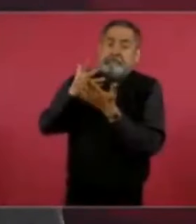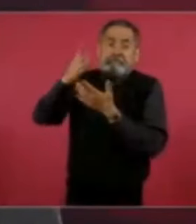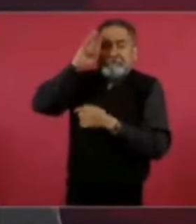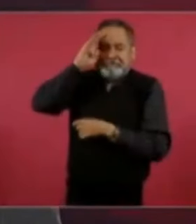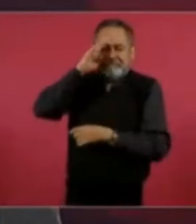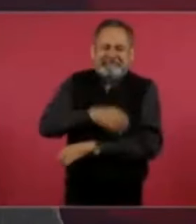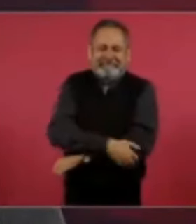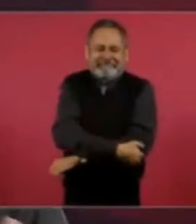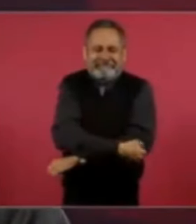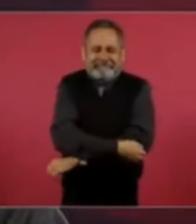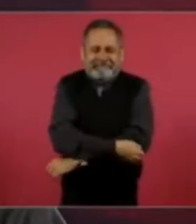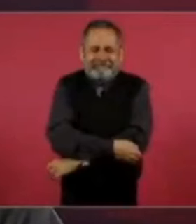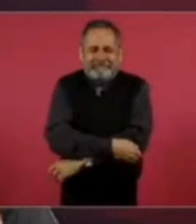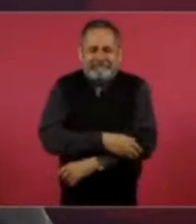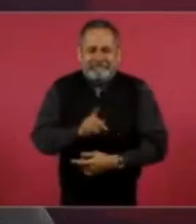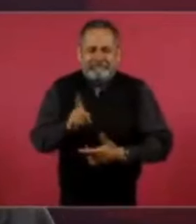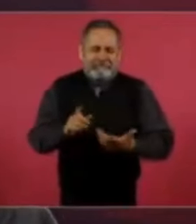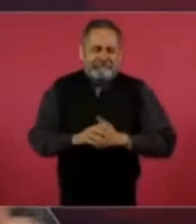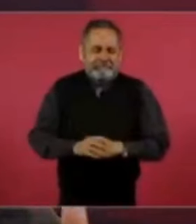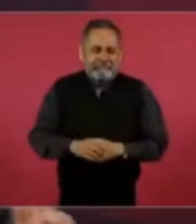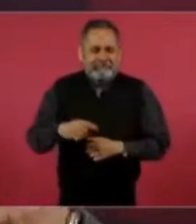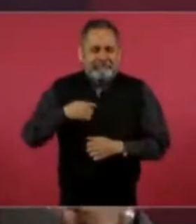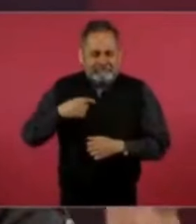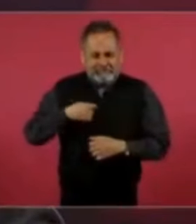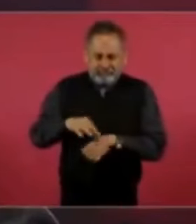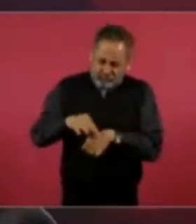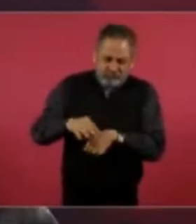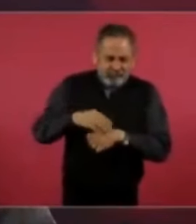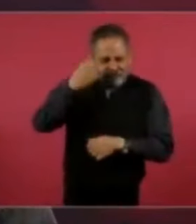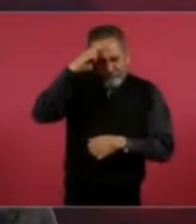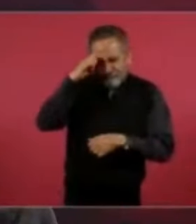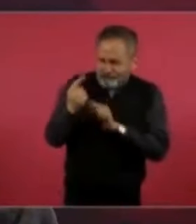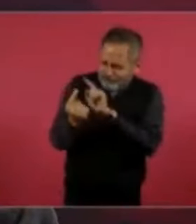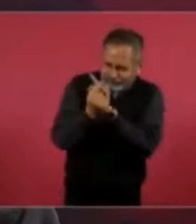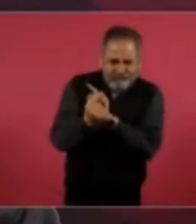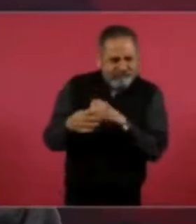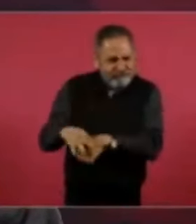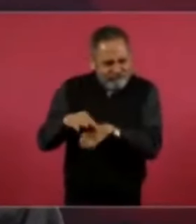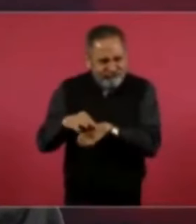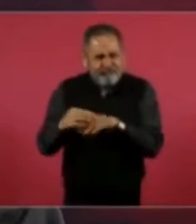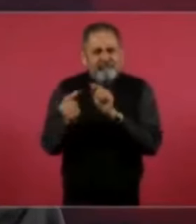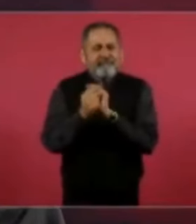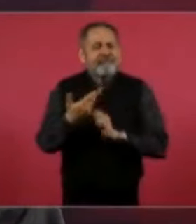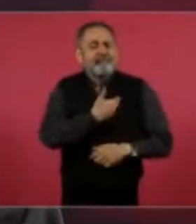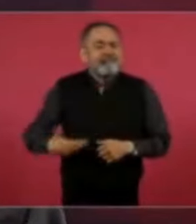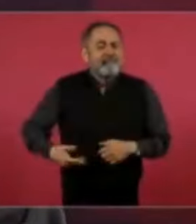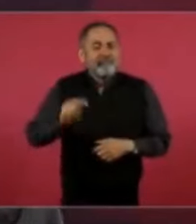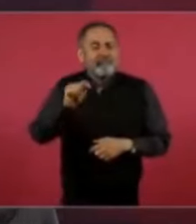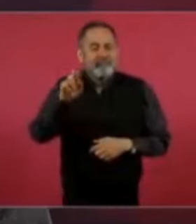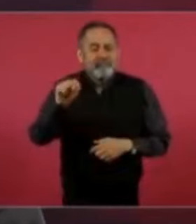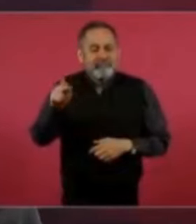demasiado pero yo tengo la experiencia con el presidente